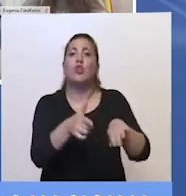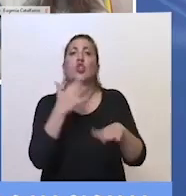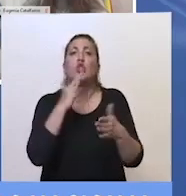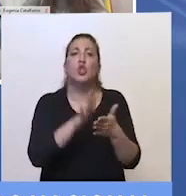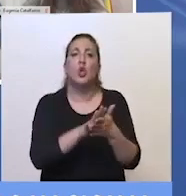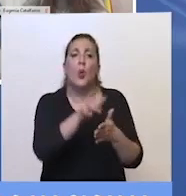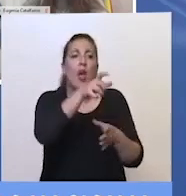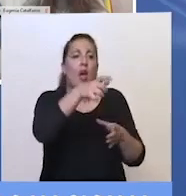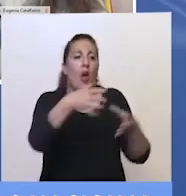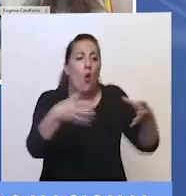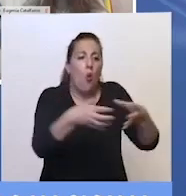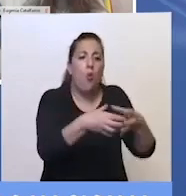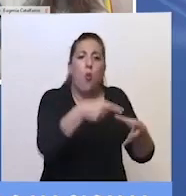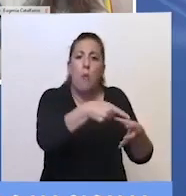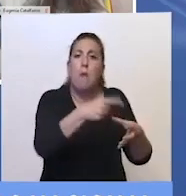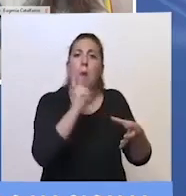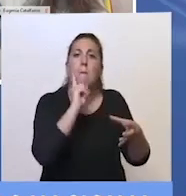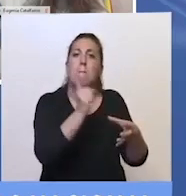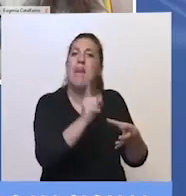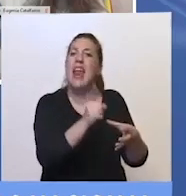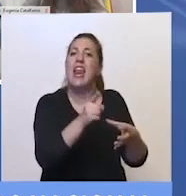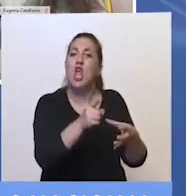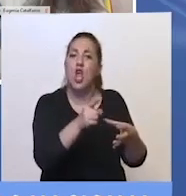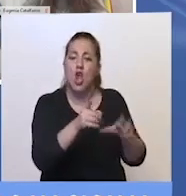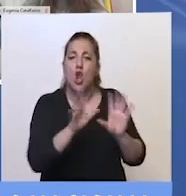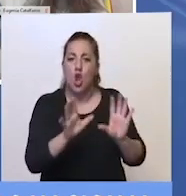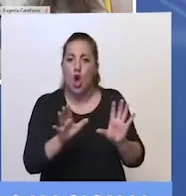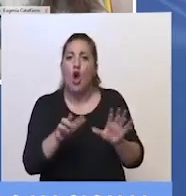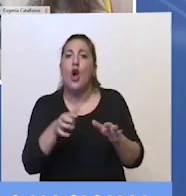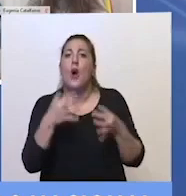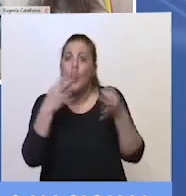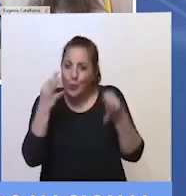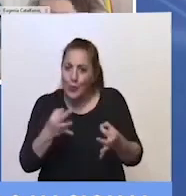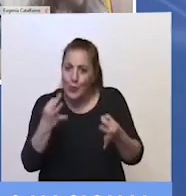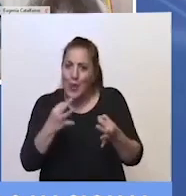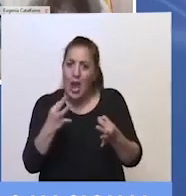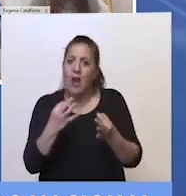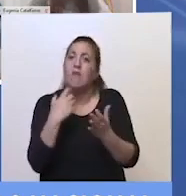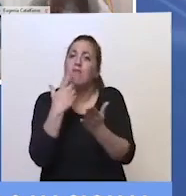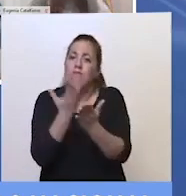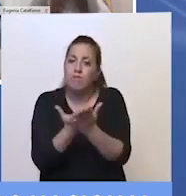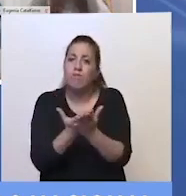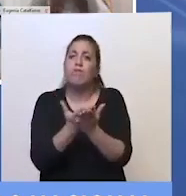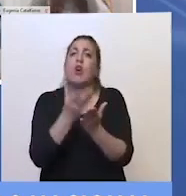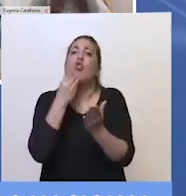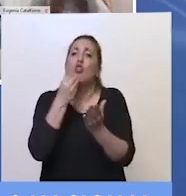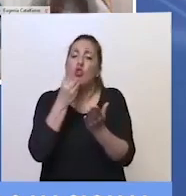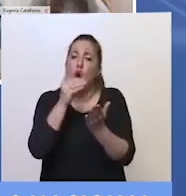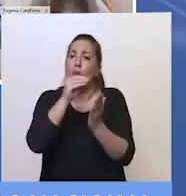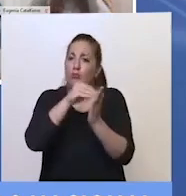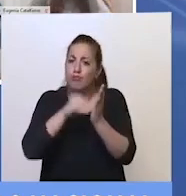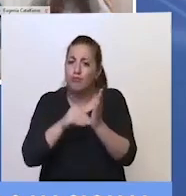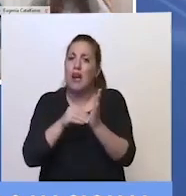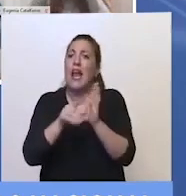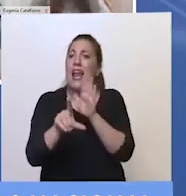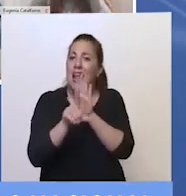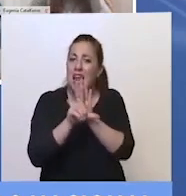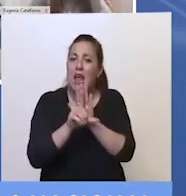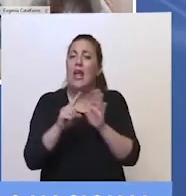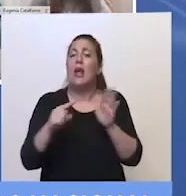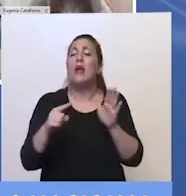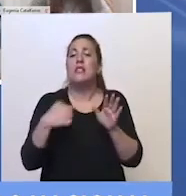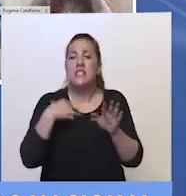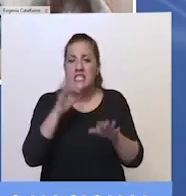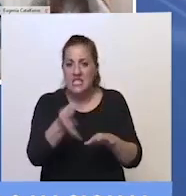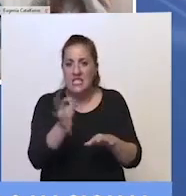peligro, aquellos que conforman los grupos de riesgo, que está muy bien planteado en la legislación. En especial sabemos